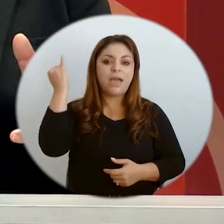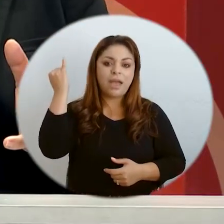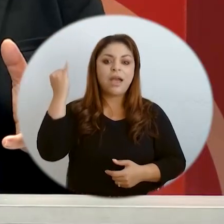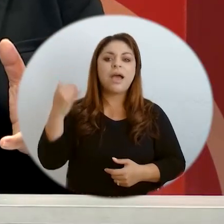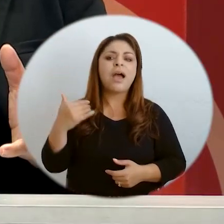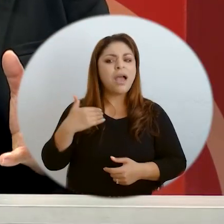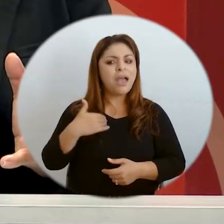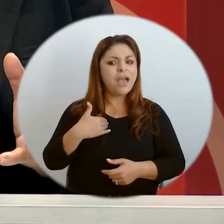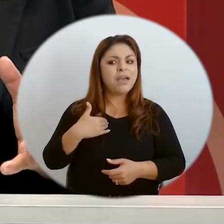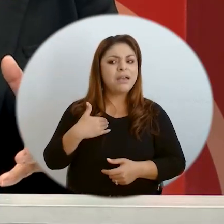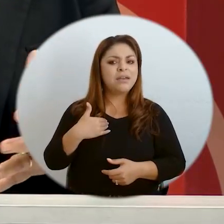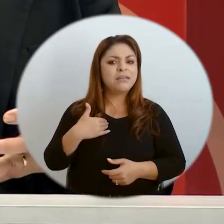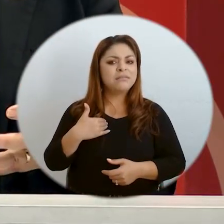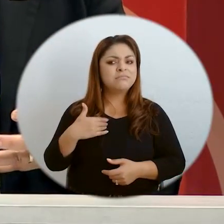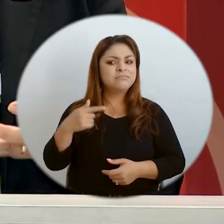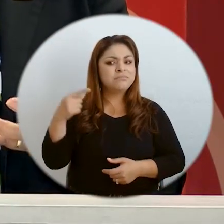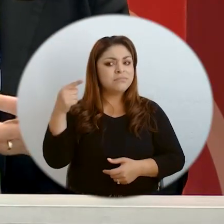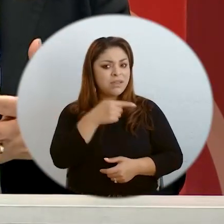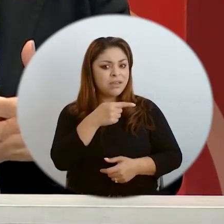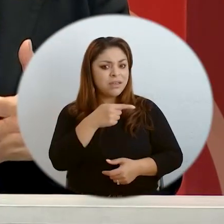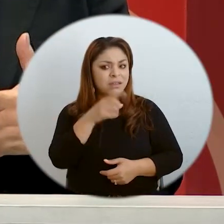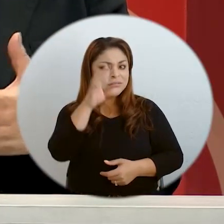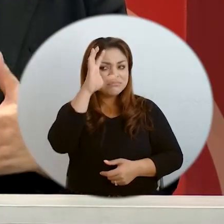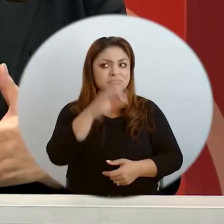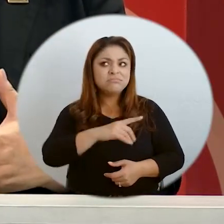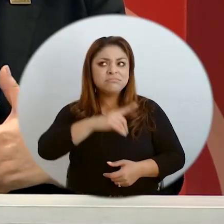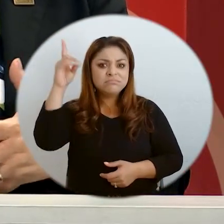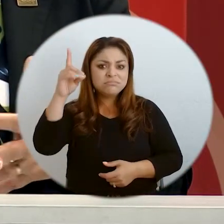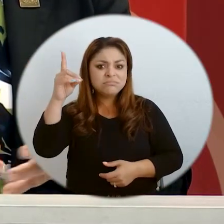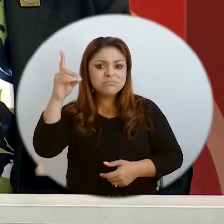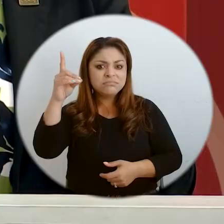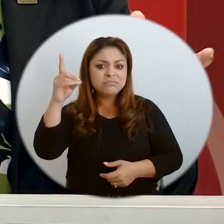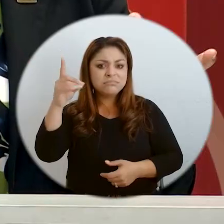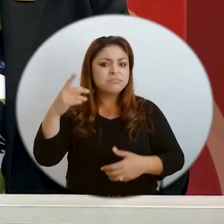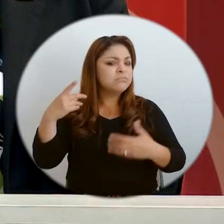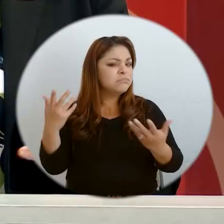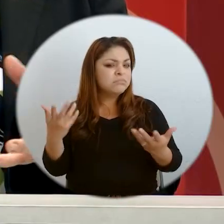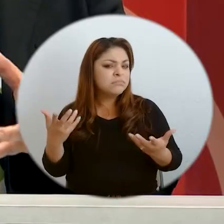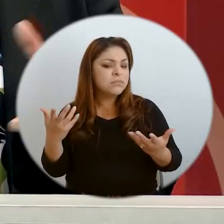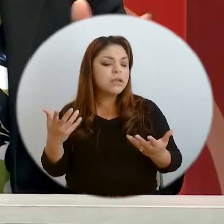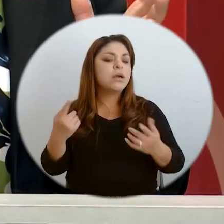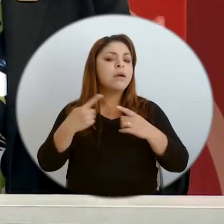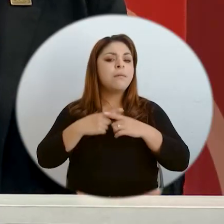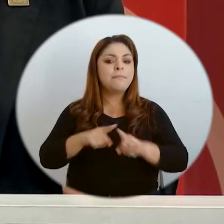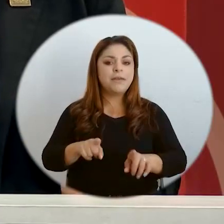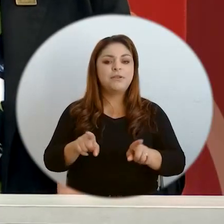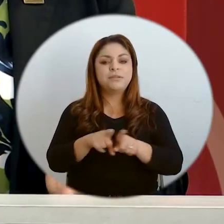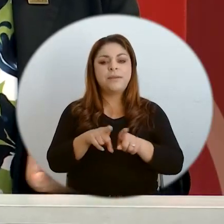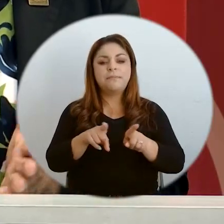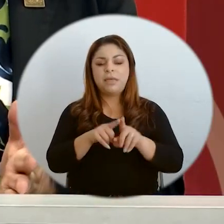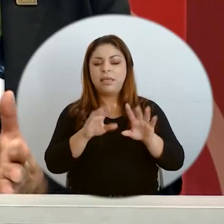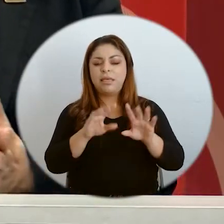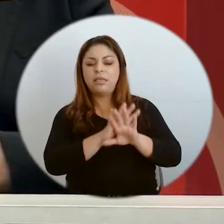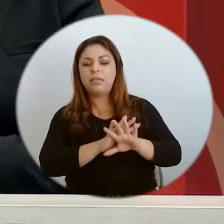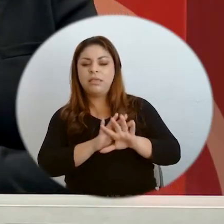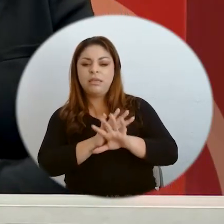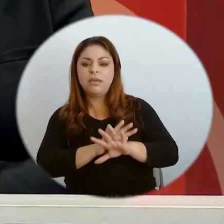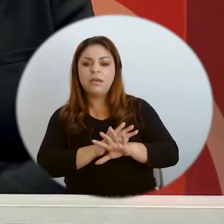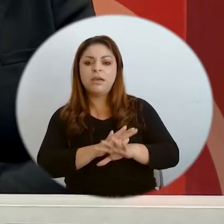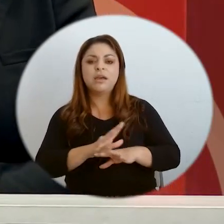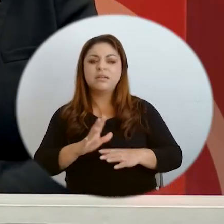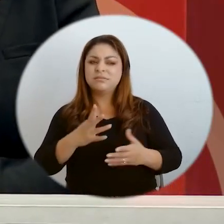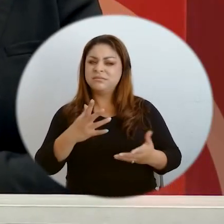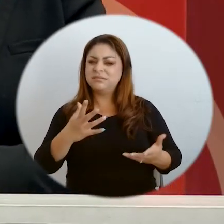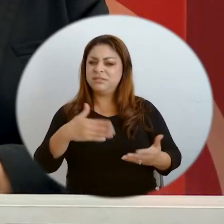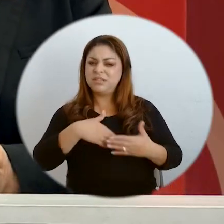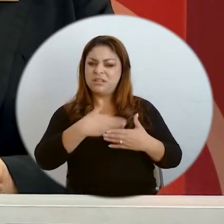una falsa idea de que hay una comunidad solidaria y que es hermana en la fe, pero por otro lado